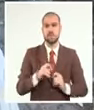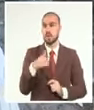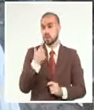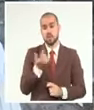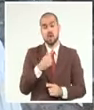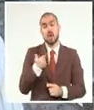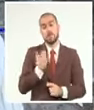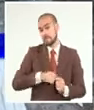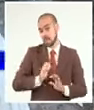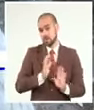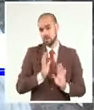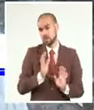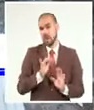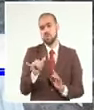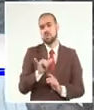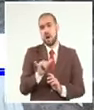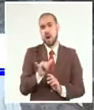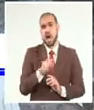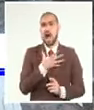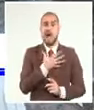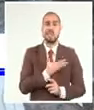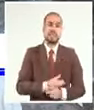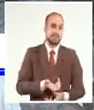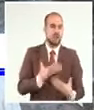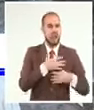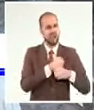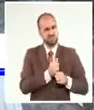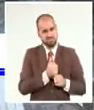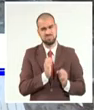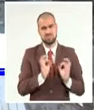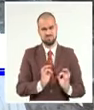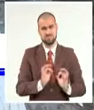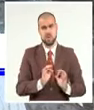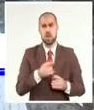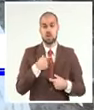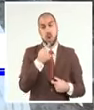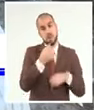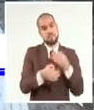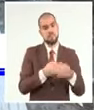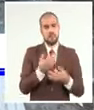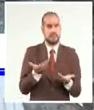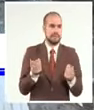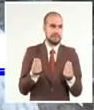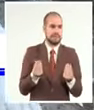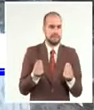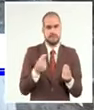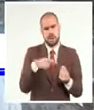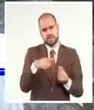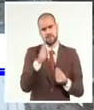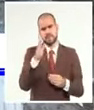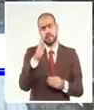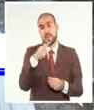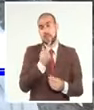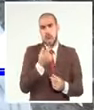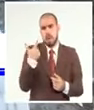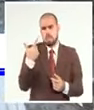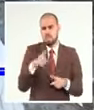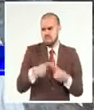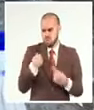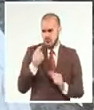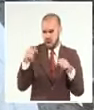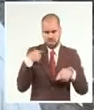él después que pasó lo que pasó, yo le expliqué las consecuencias que le podía haber traído porque en su momento él no sabía ni por qué estaba ahí ni lo que